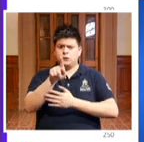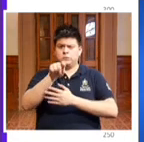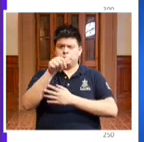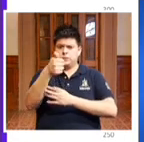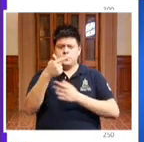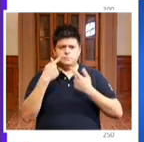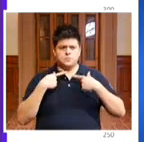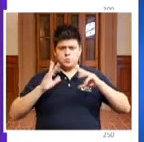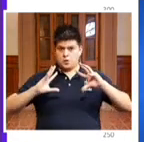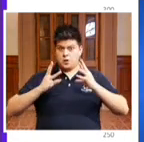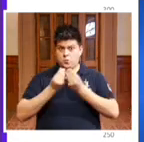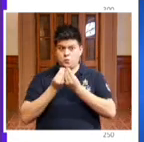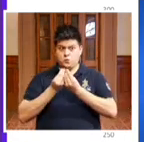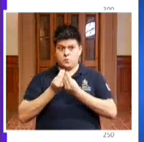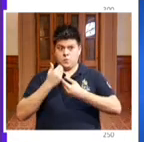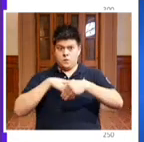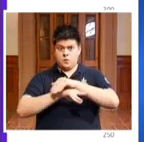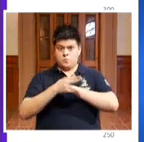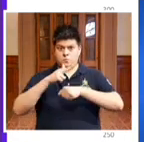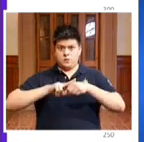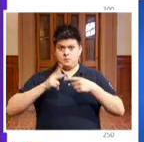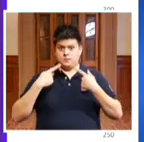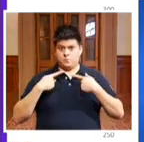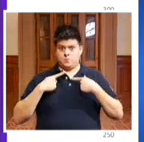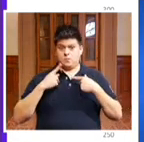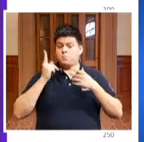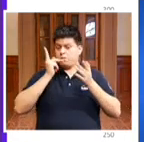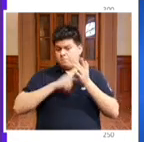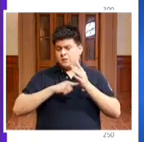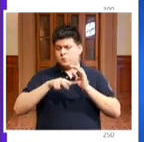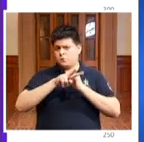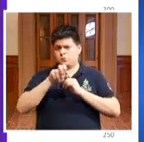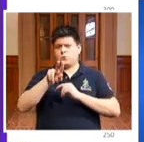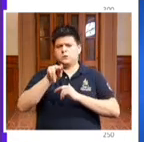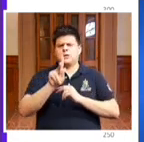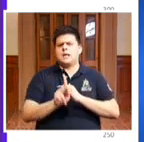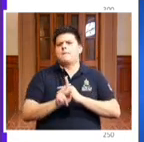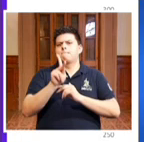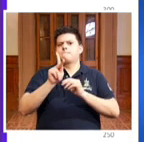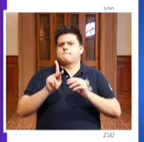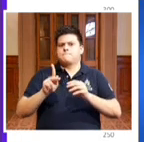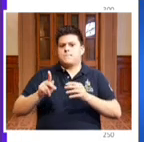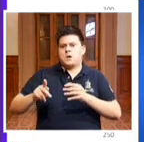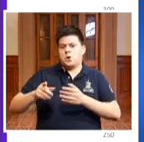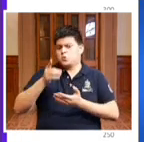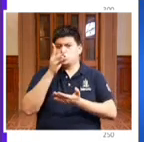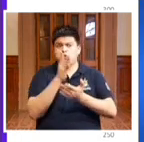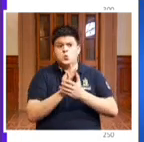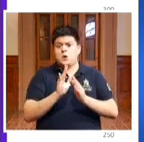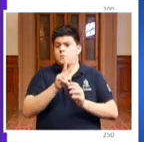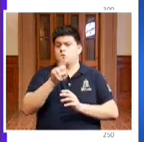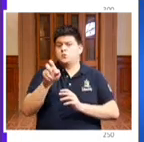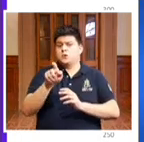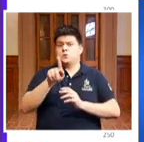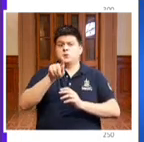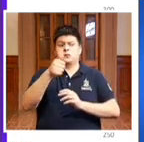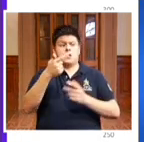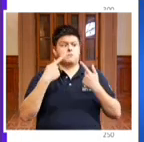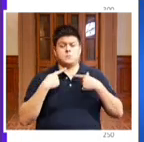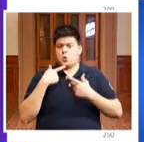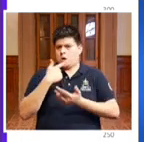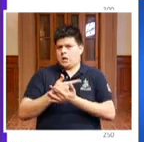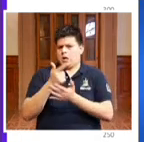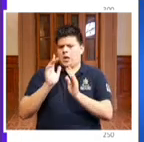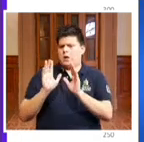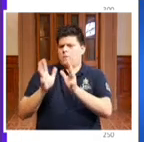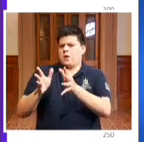276 del total de pacientes hospitalizados. Sin embargo, no son todos los pacientes graves. Esos son los que